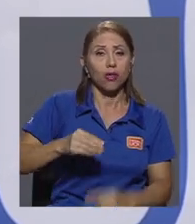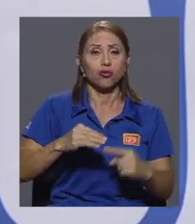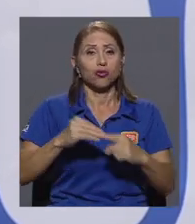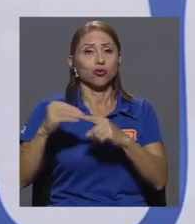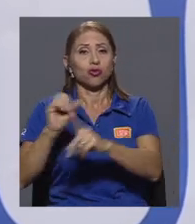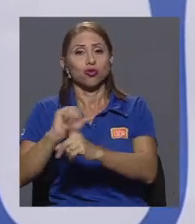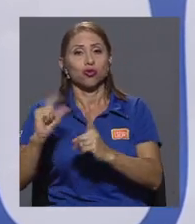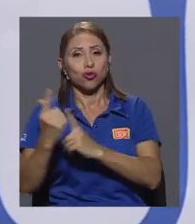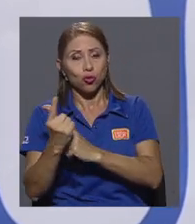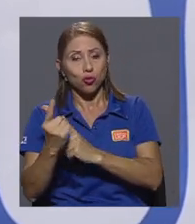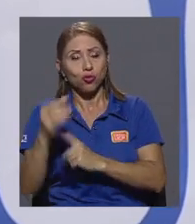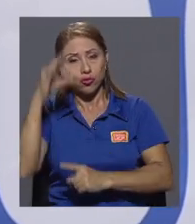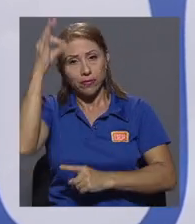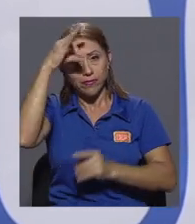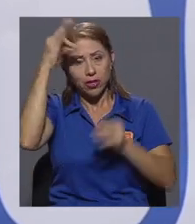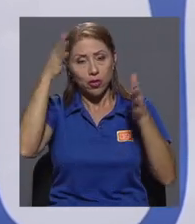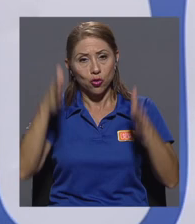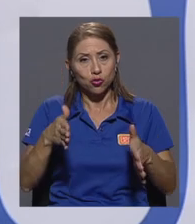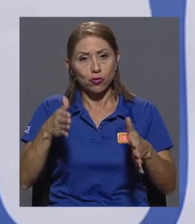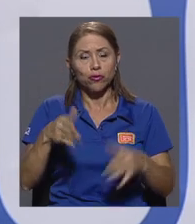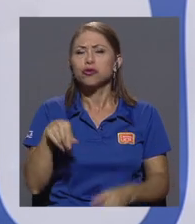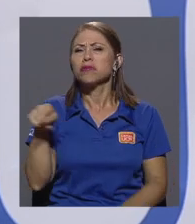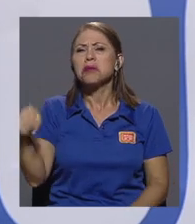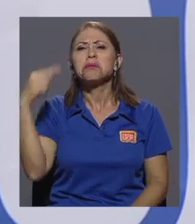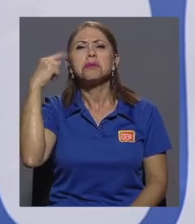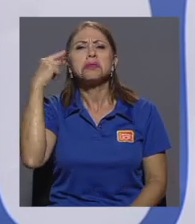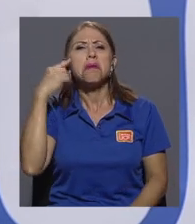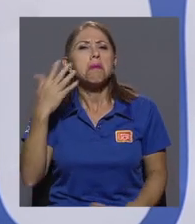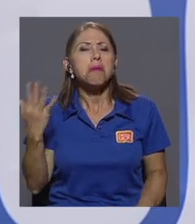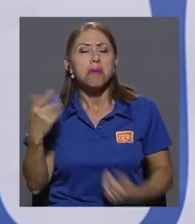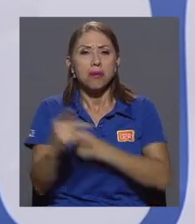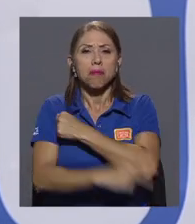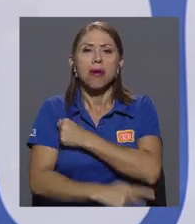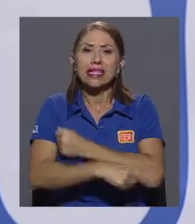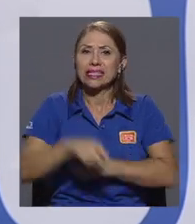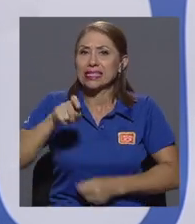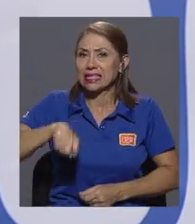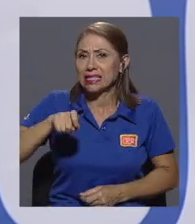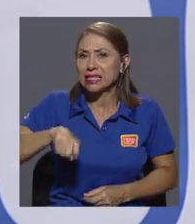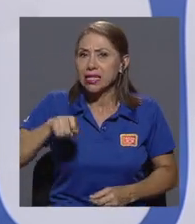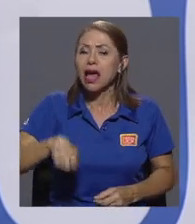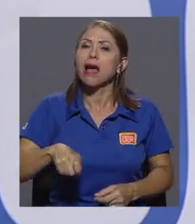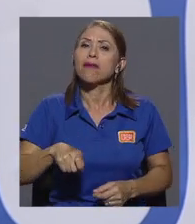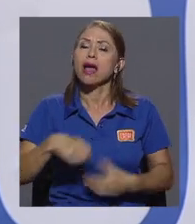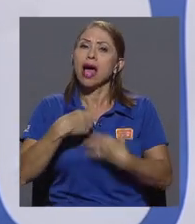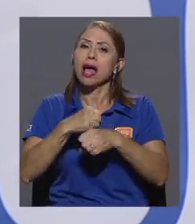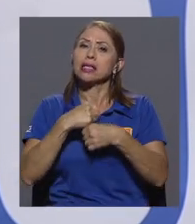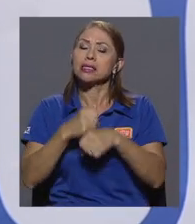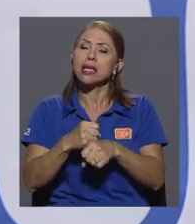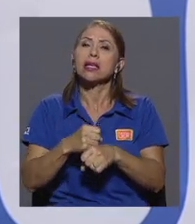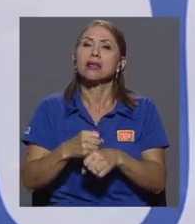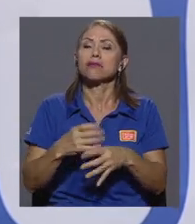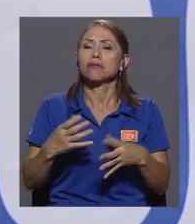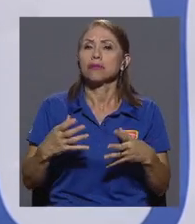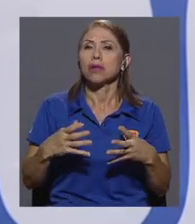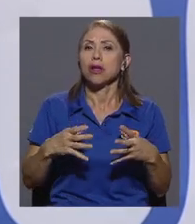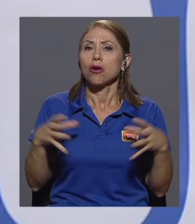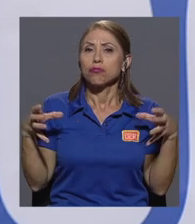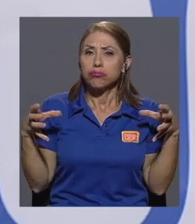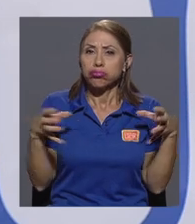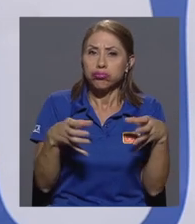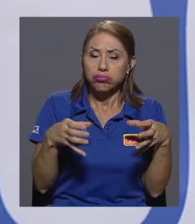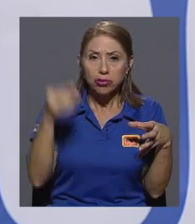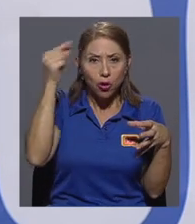pensando en la necesidad que tenía el país de formar cuadros de gobierno de un